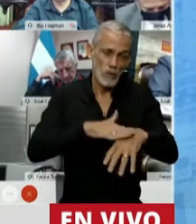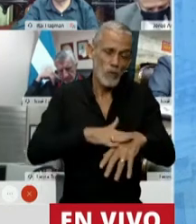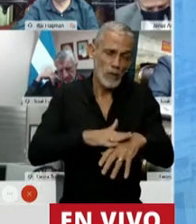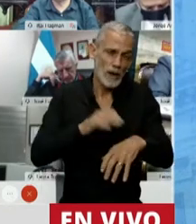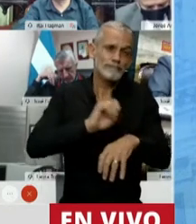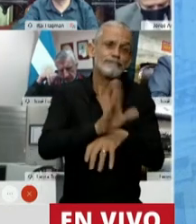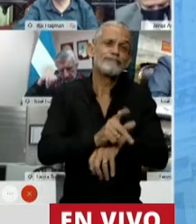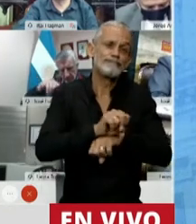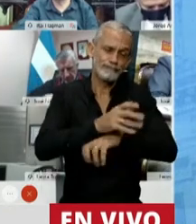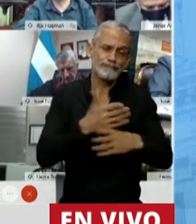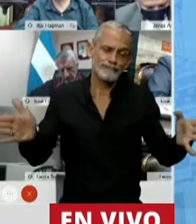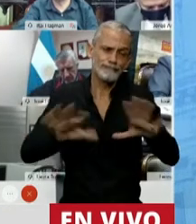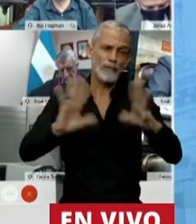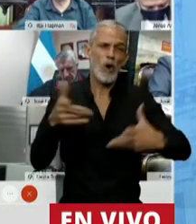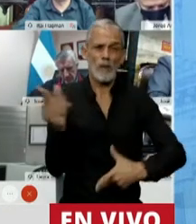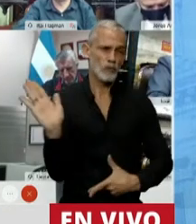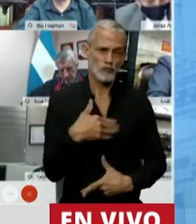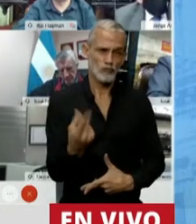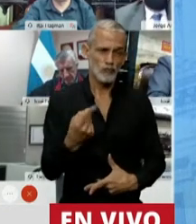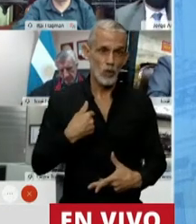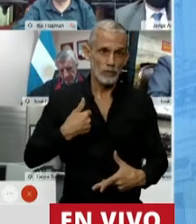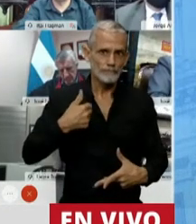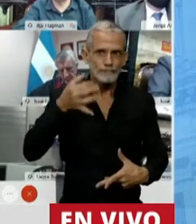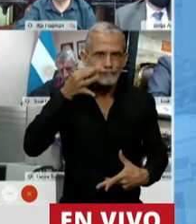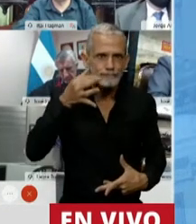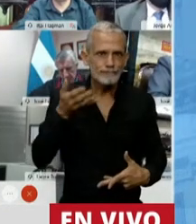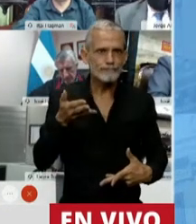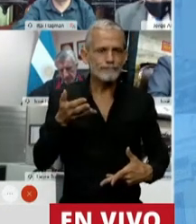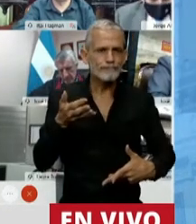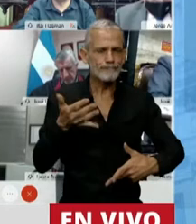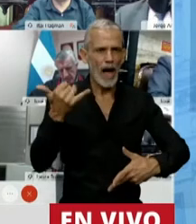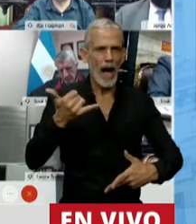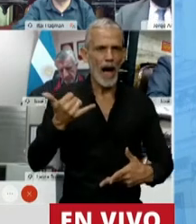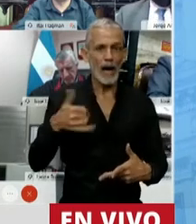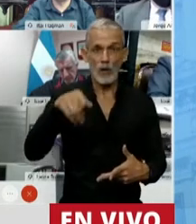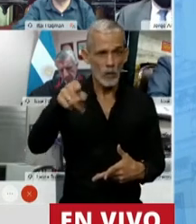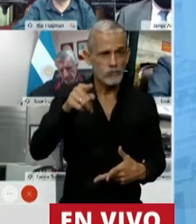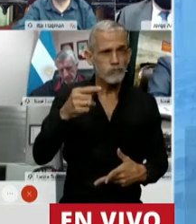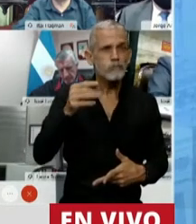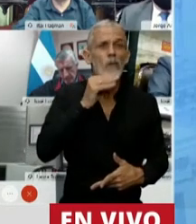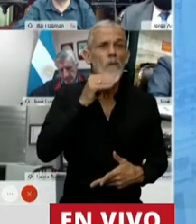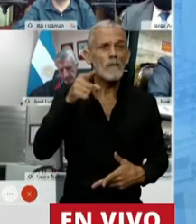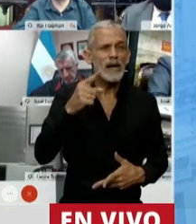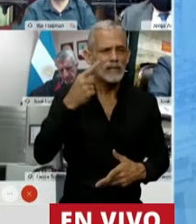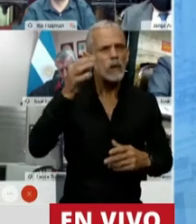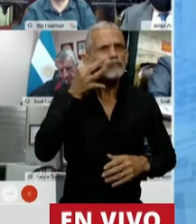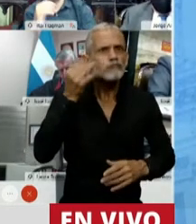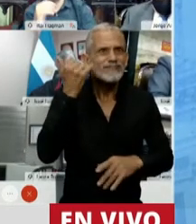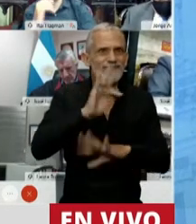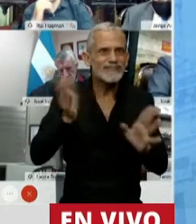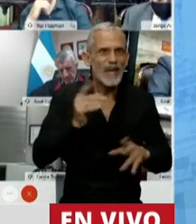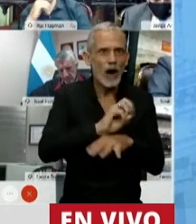pandemia, donde estamos expuestos todos, todos y cada uno. Usted lo ha vivido en carne propia,